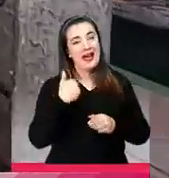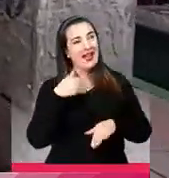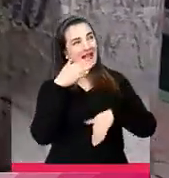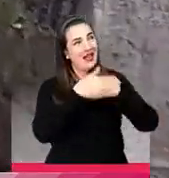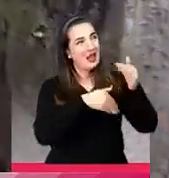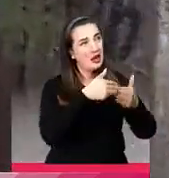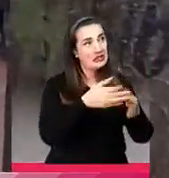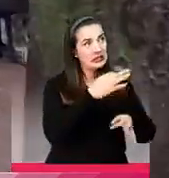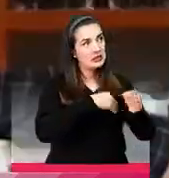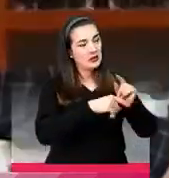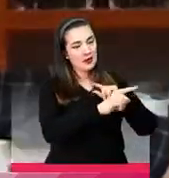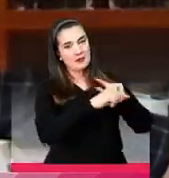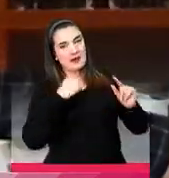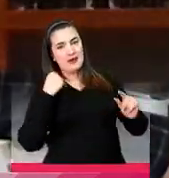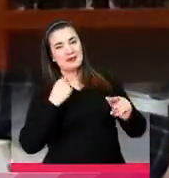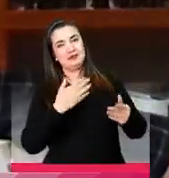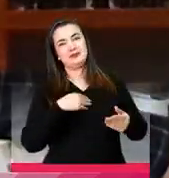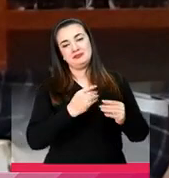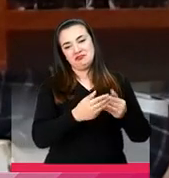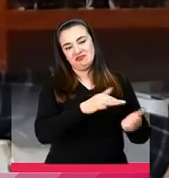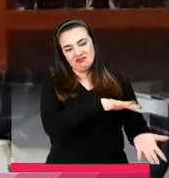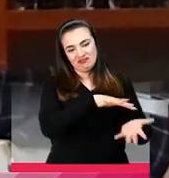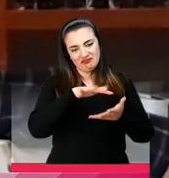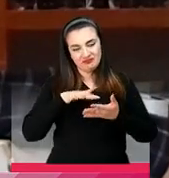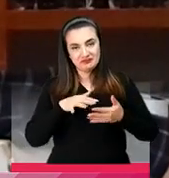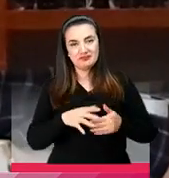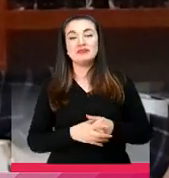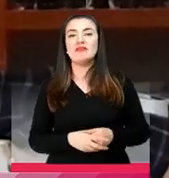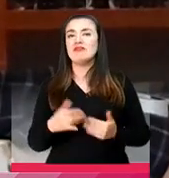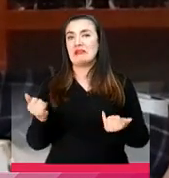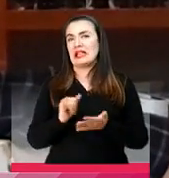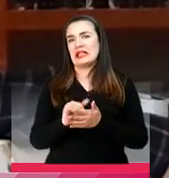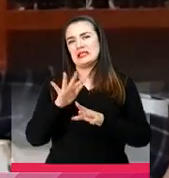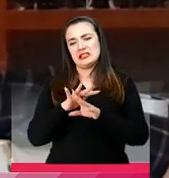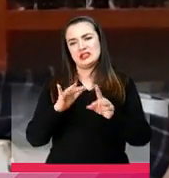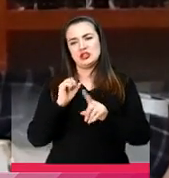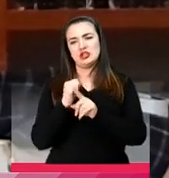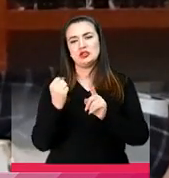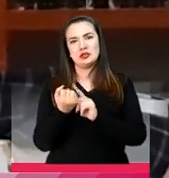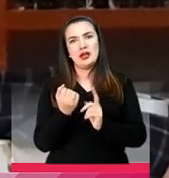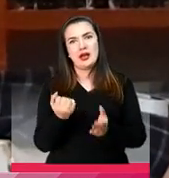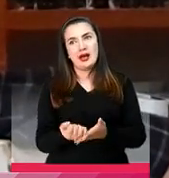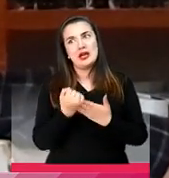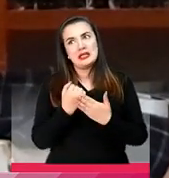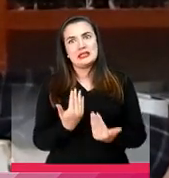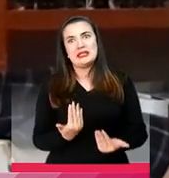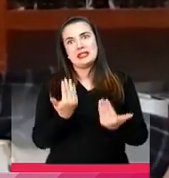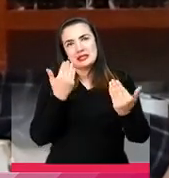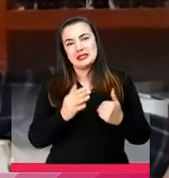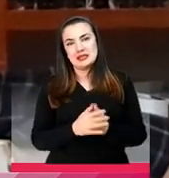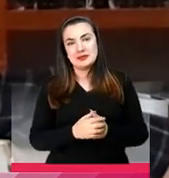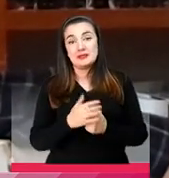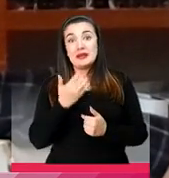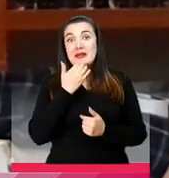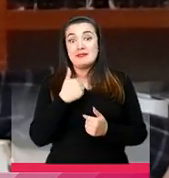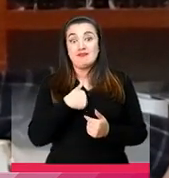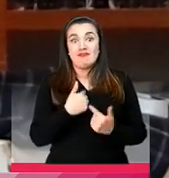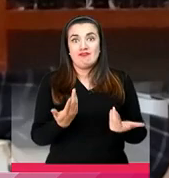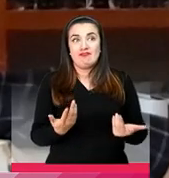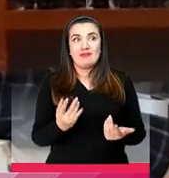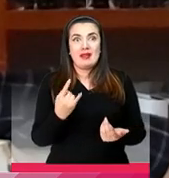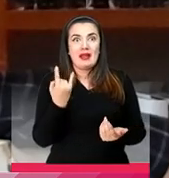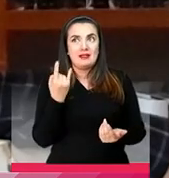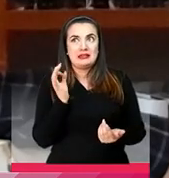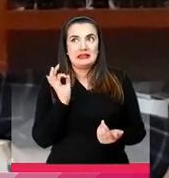libro preferido. Hemos utilizado las redes, pero las redes nos han sido benéfico porque yo personalmente he sido